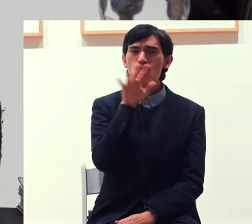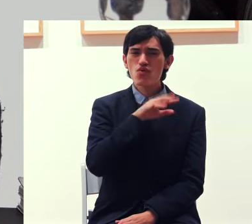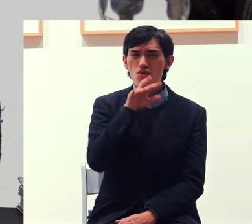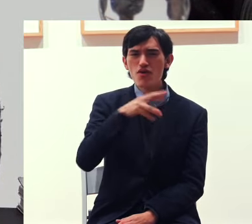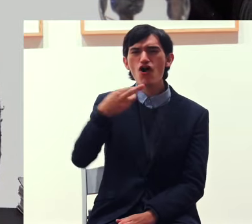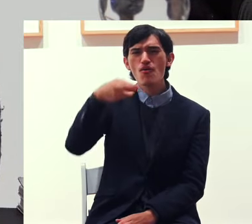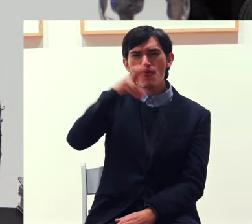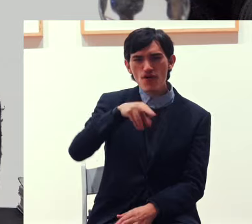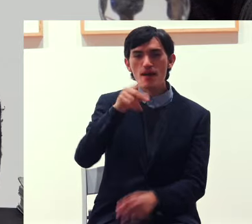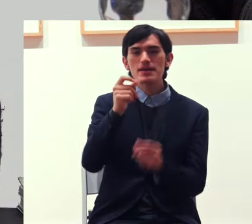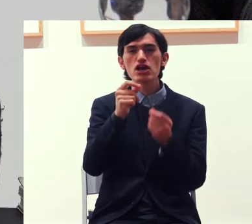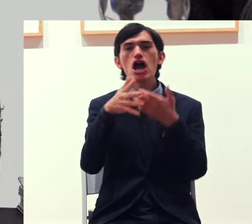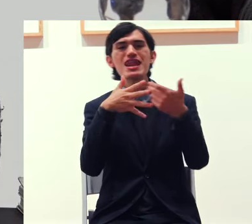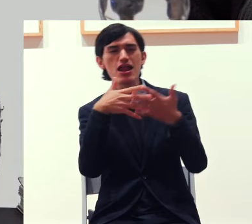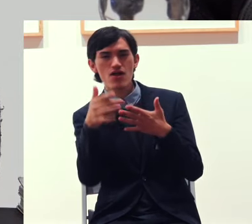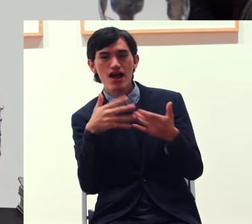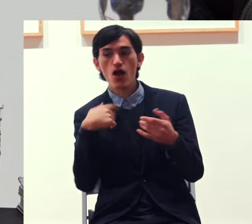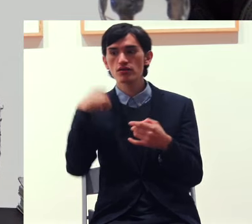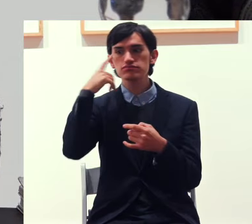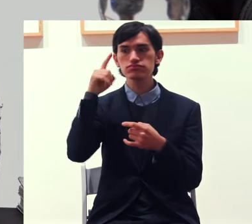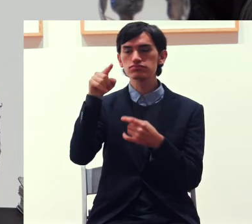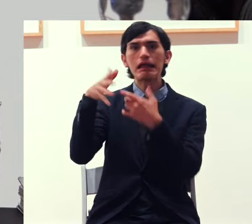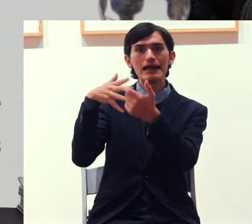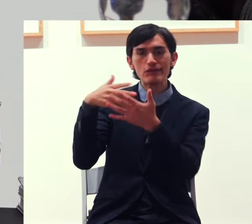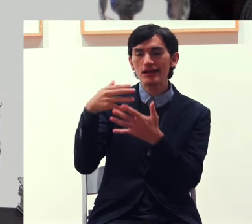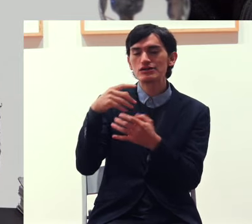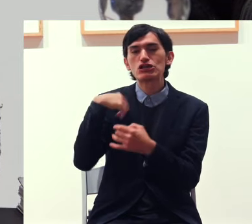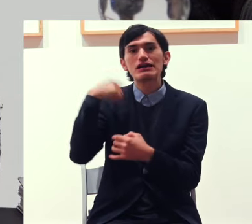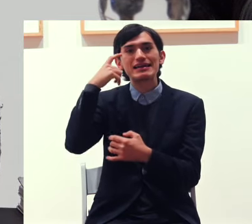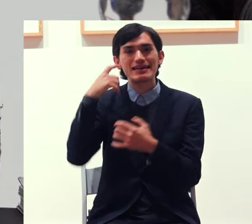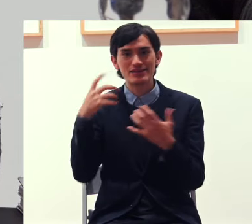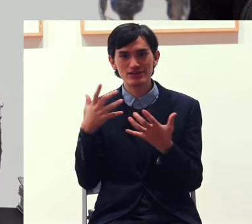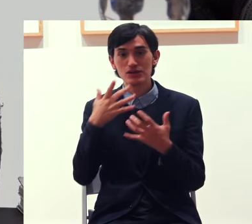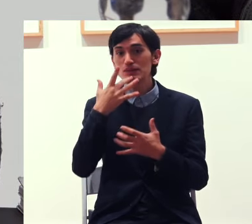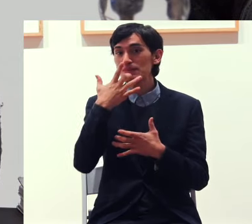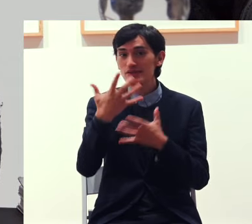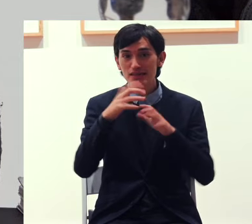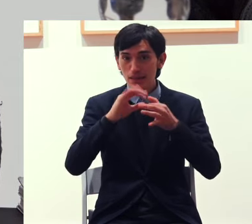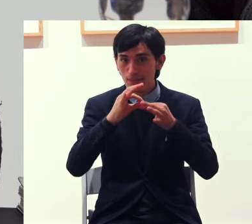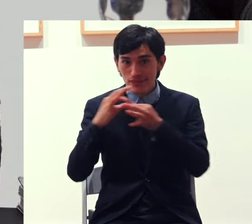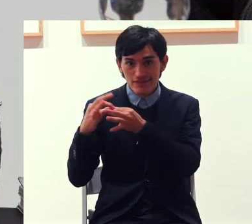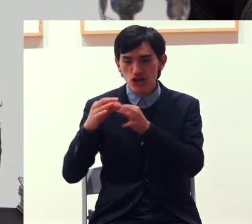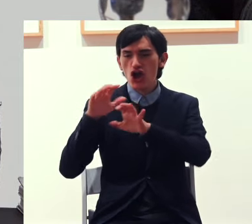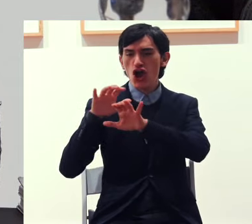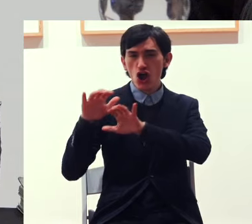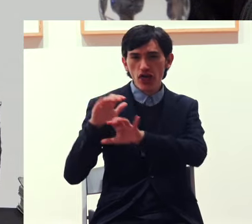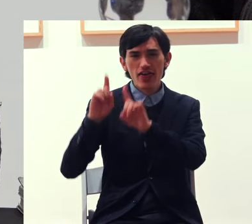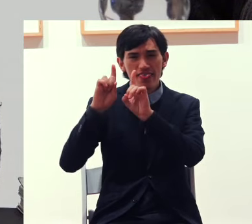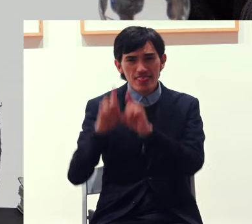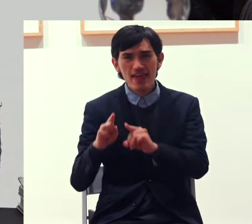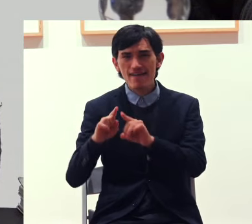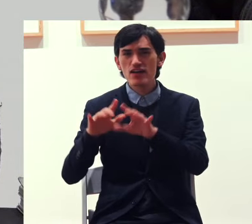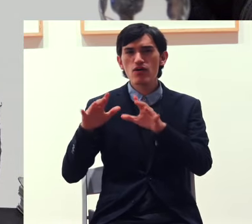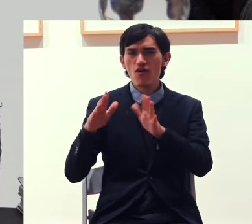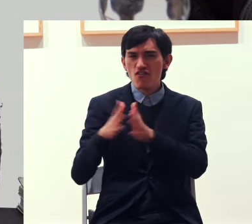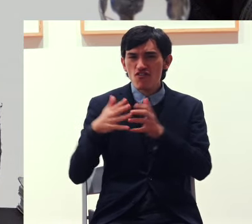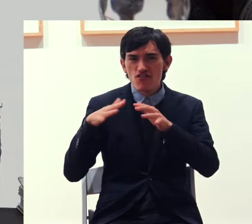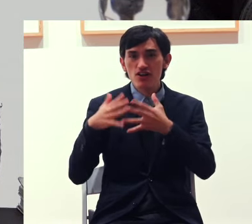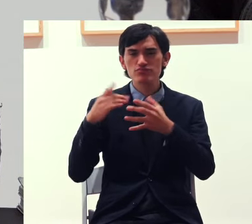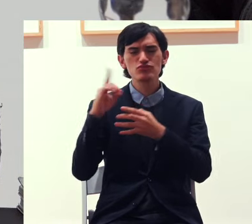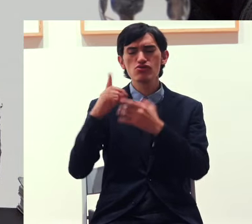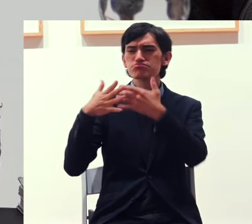palabra natural, o me pareció natural, o parecía natural. En el sentido que las cosas no debieran ser forzadas,